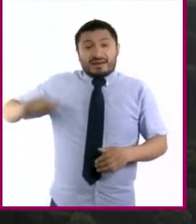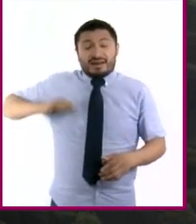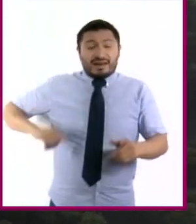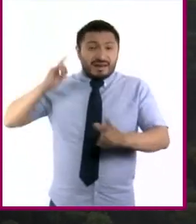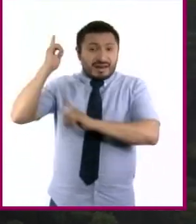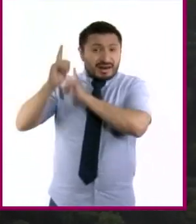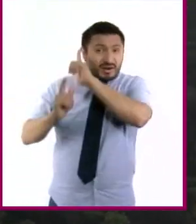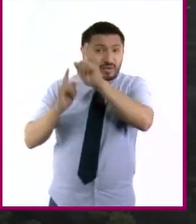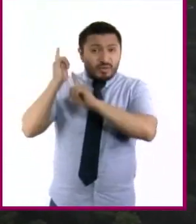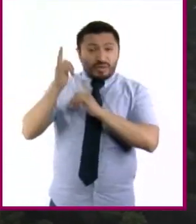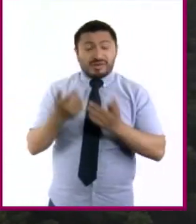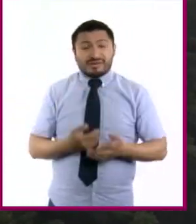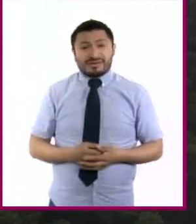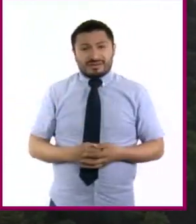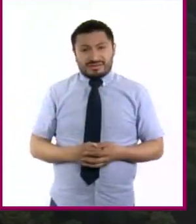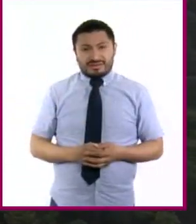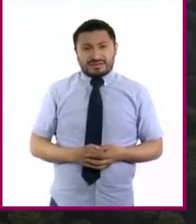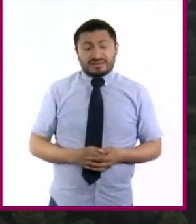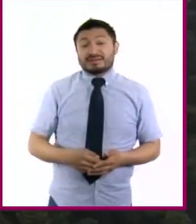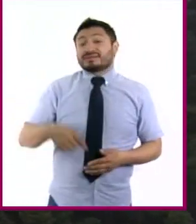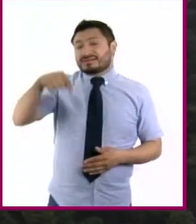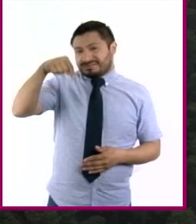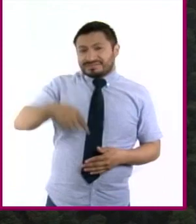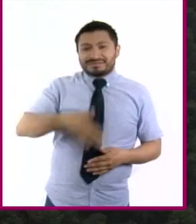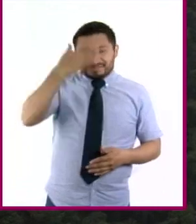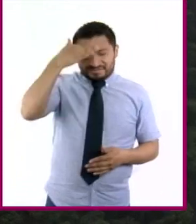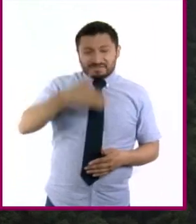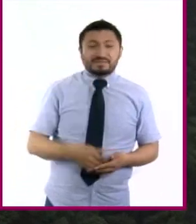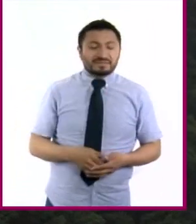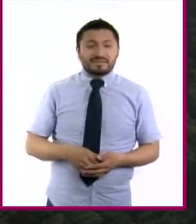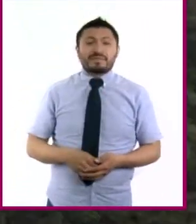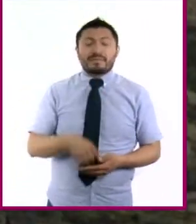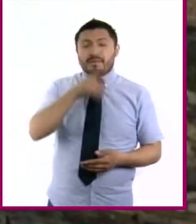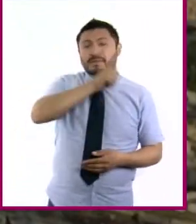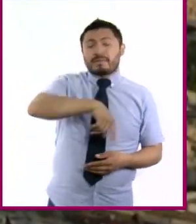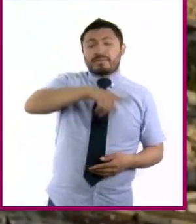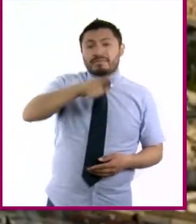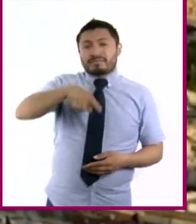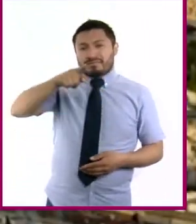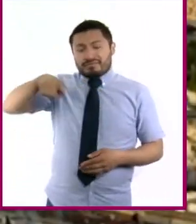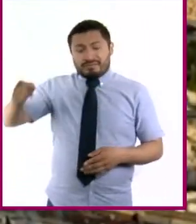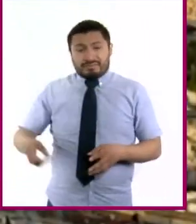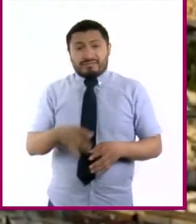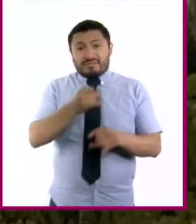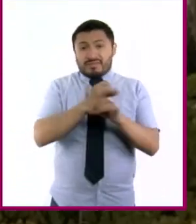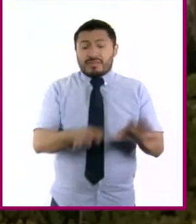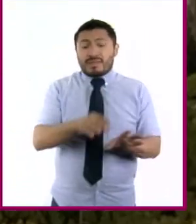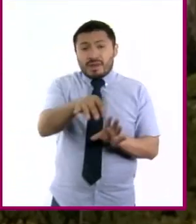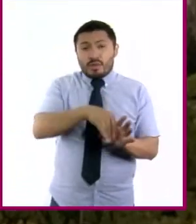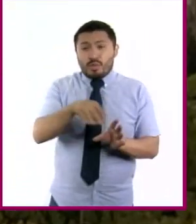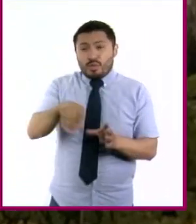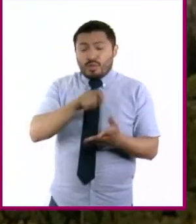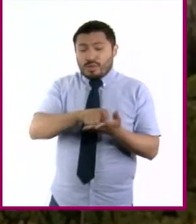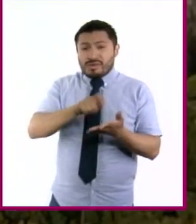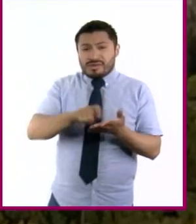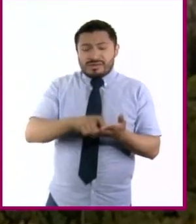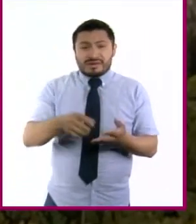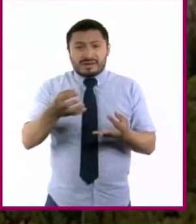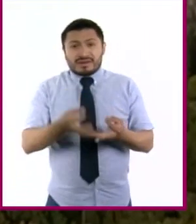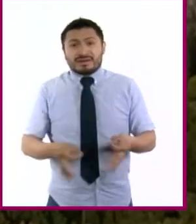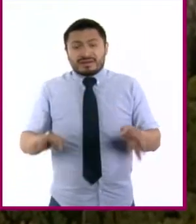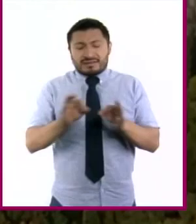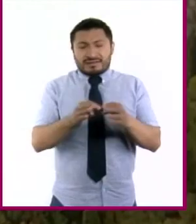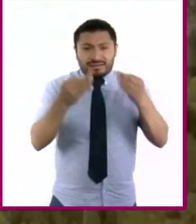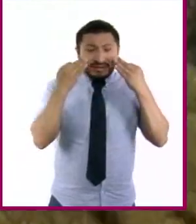Grecia. De aquí sí sé algo. El conteo y recopilación de datos se hizo presente también con la aparición de